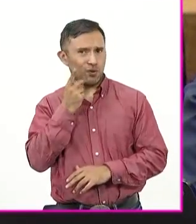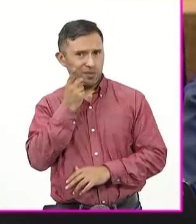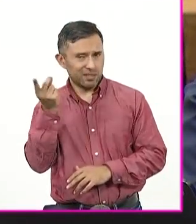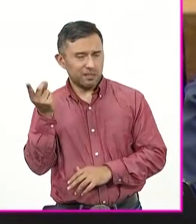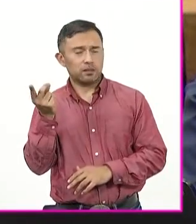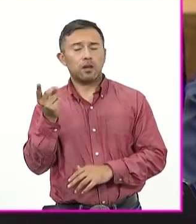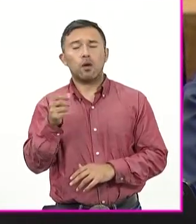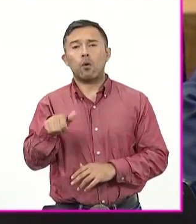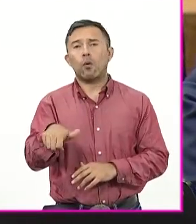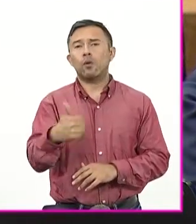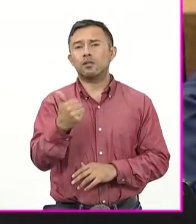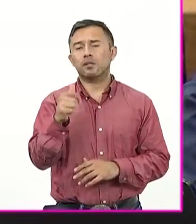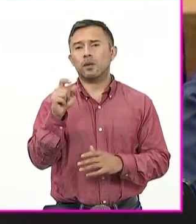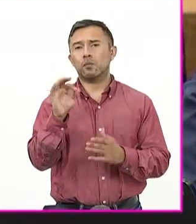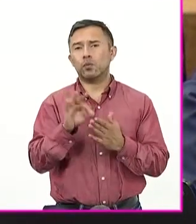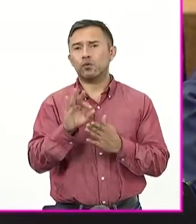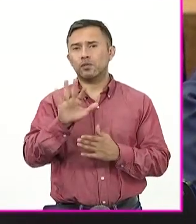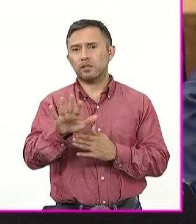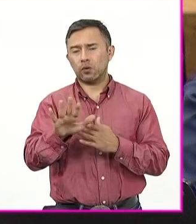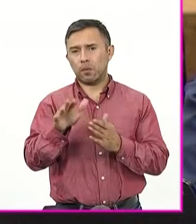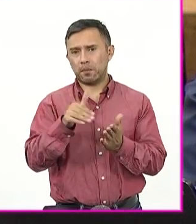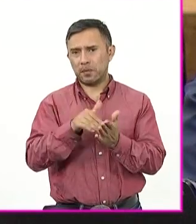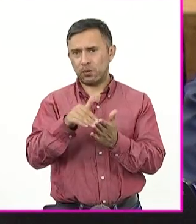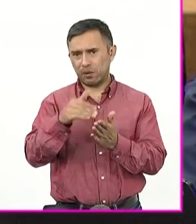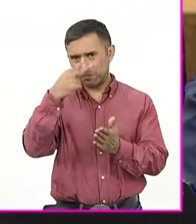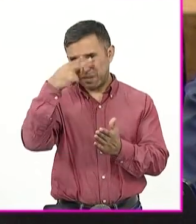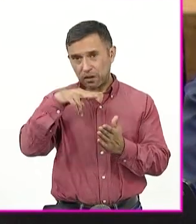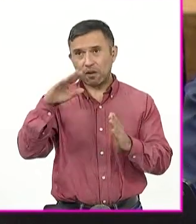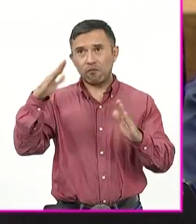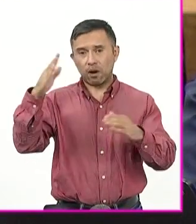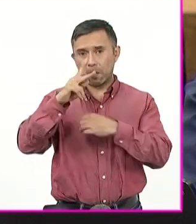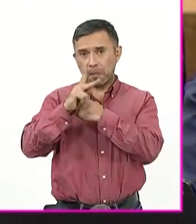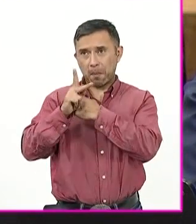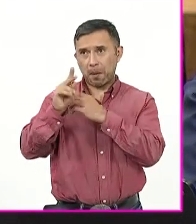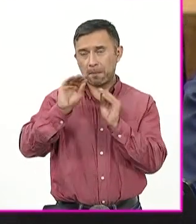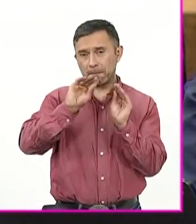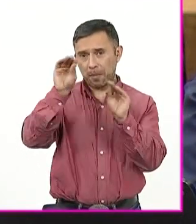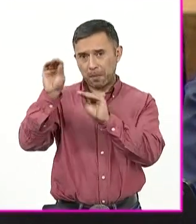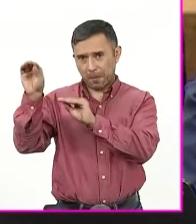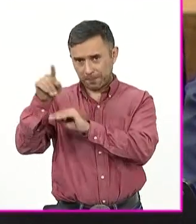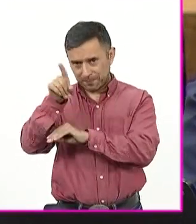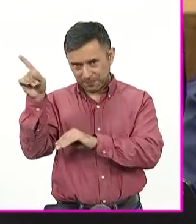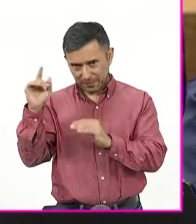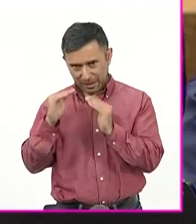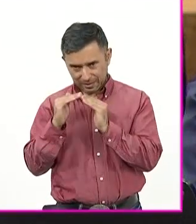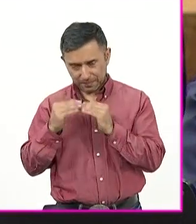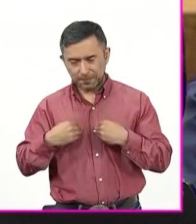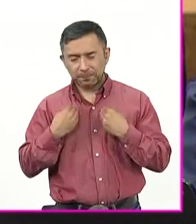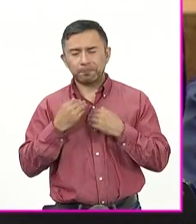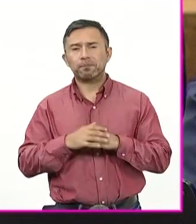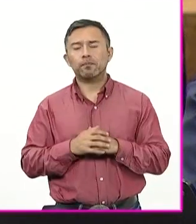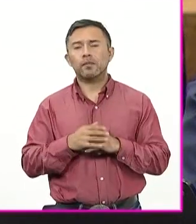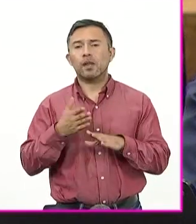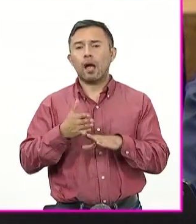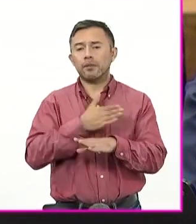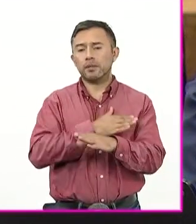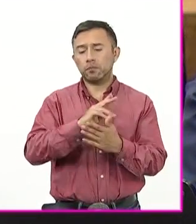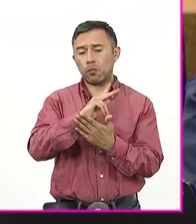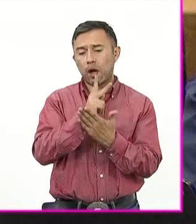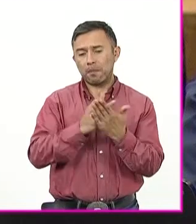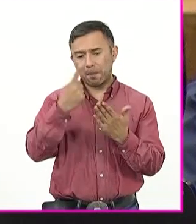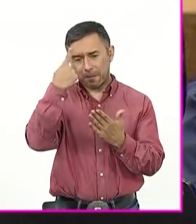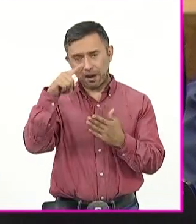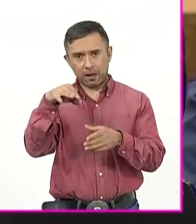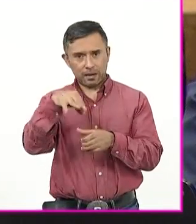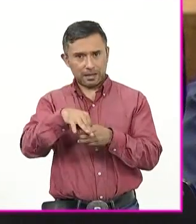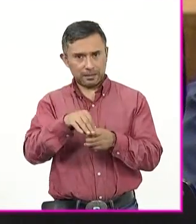11.5 millones de mexicanos residentes en el extranjero. Cuando se elaboró el programa para credencialización, por cierto, producto